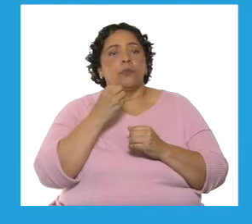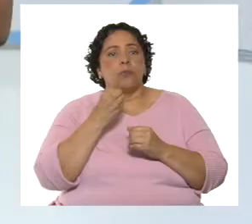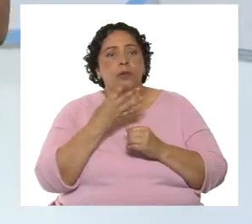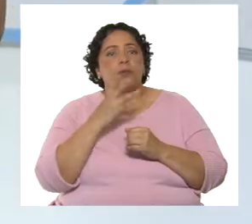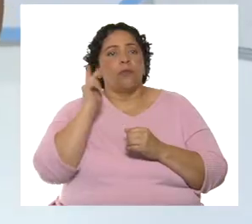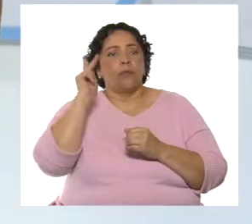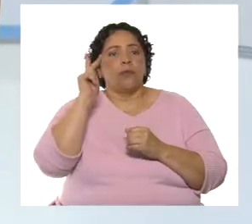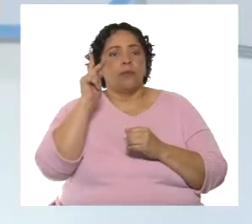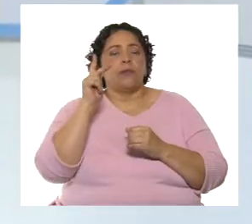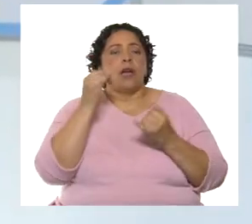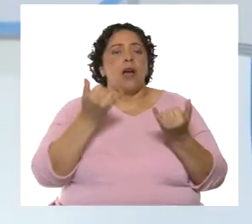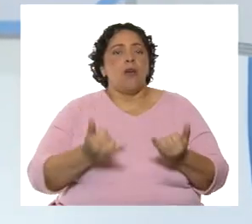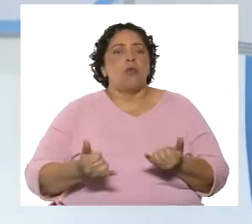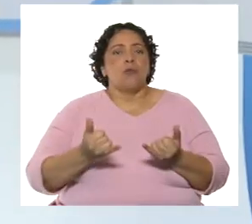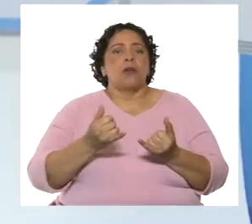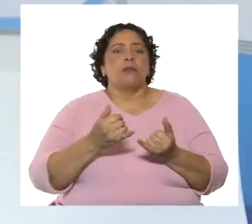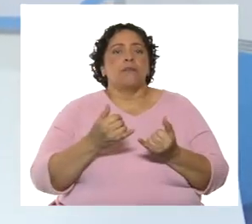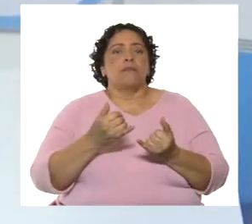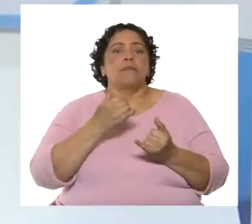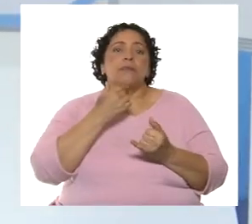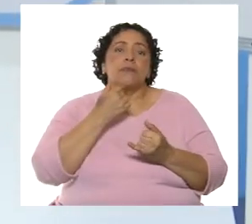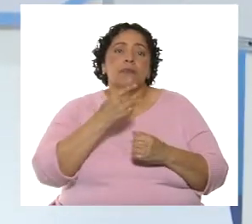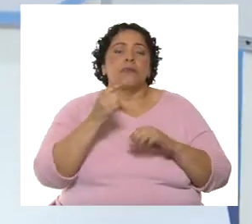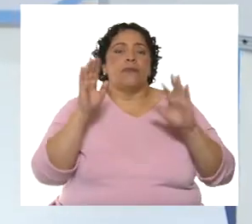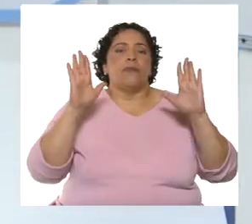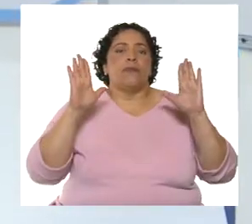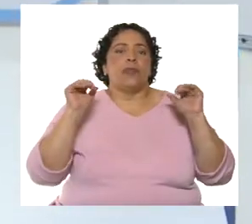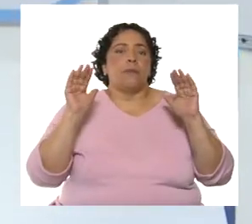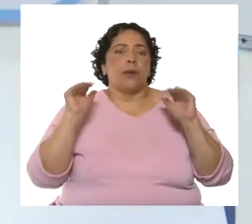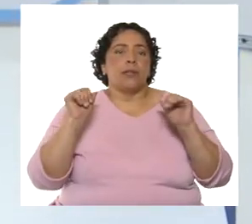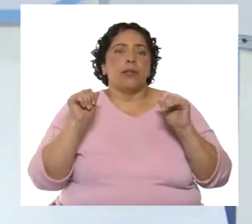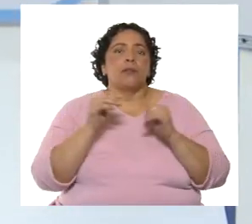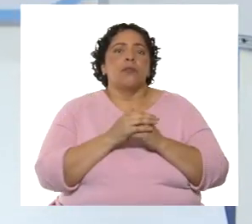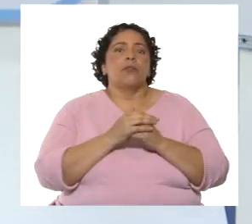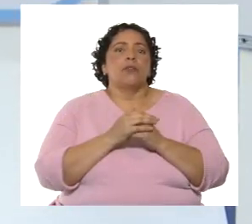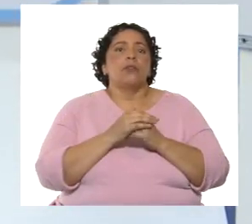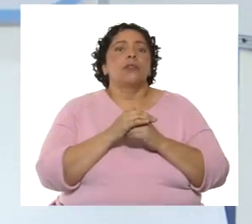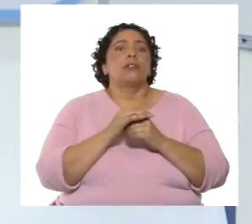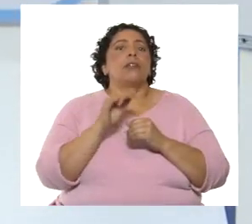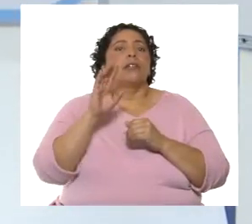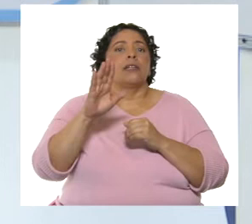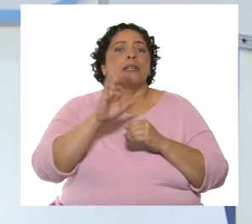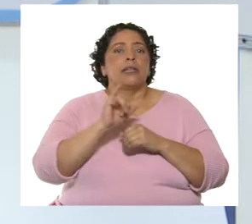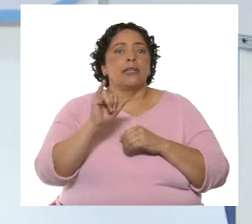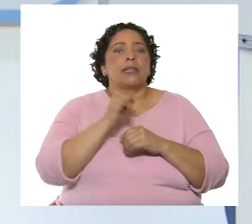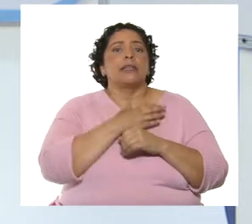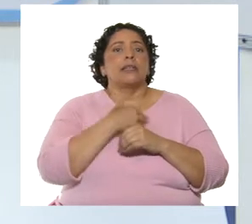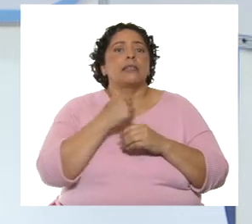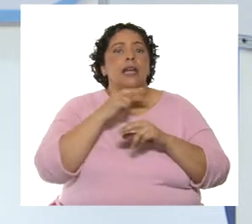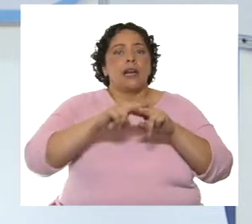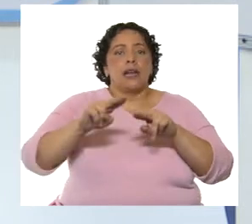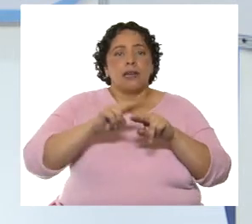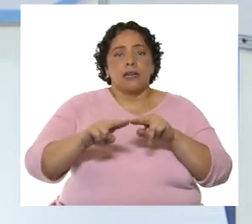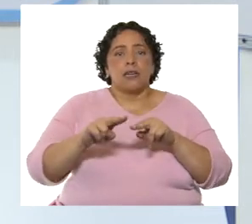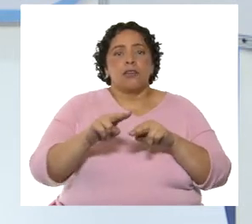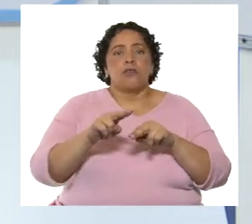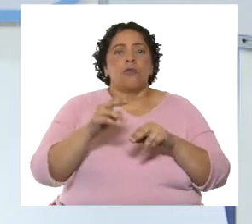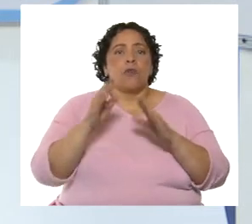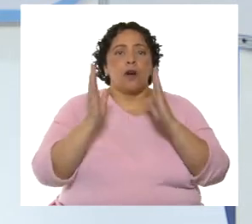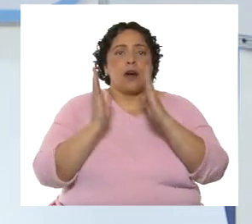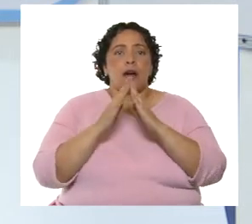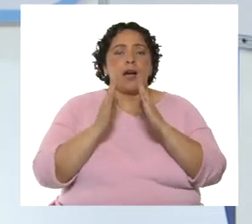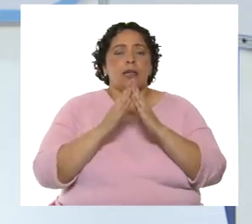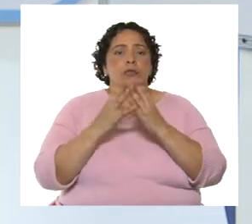Yelixa, ahora no nos queda más que despedirnos, ¿verdad? Y desearles a nuestros niños y niñas en